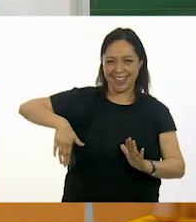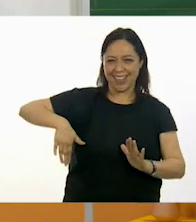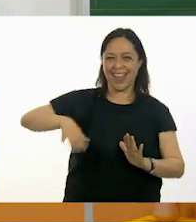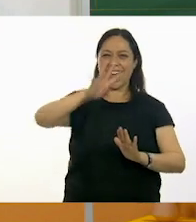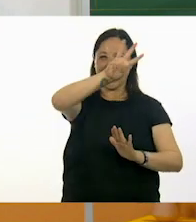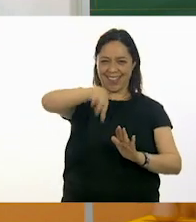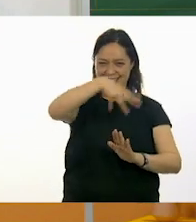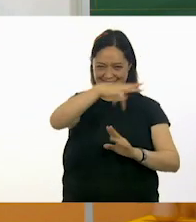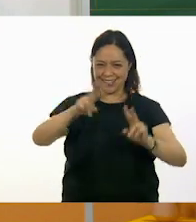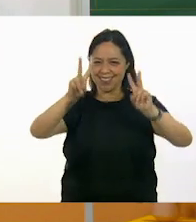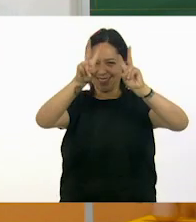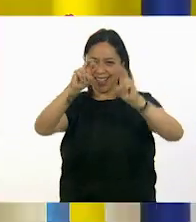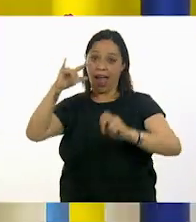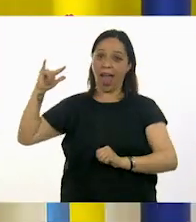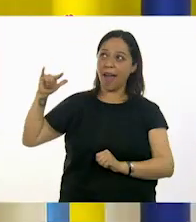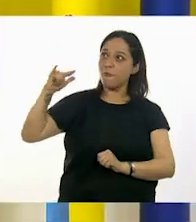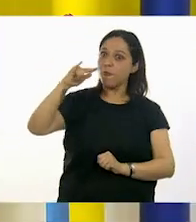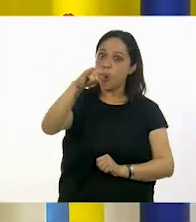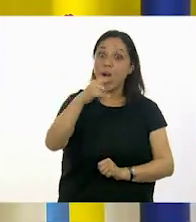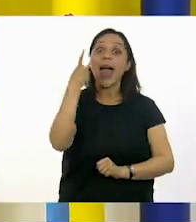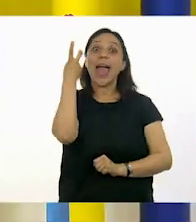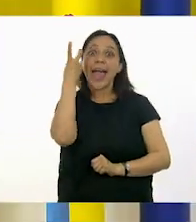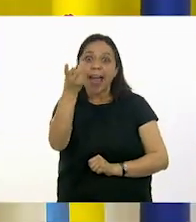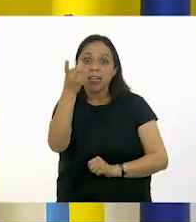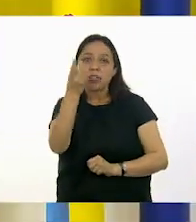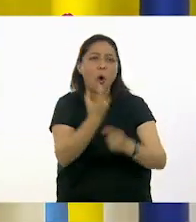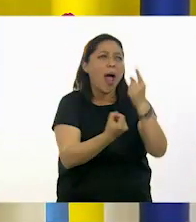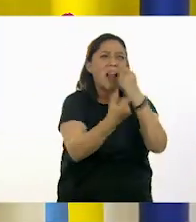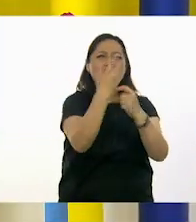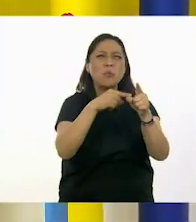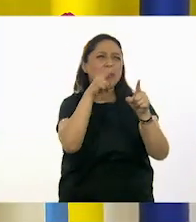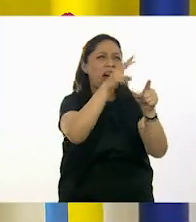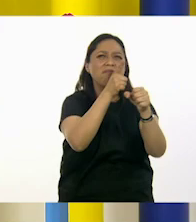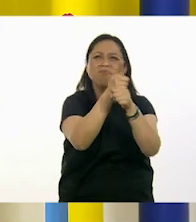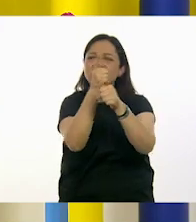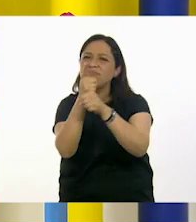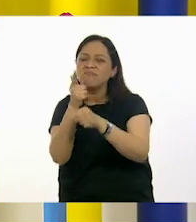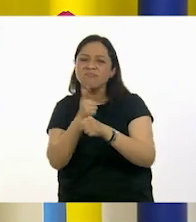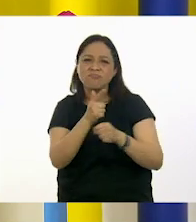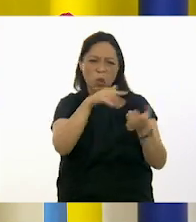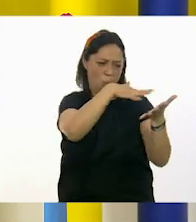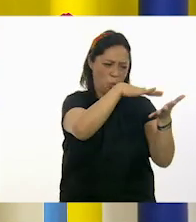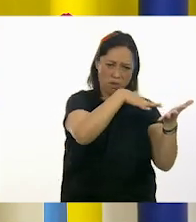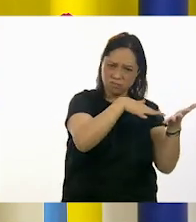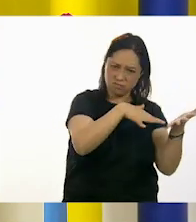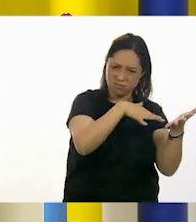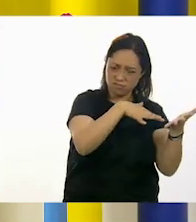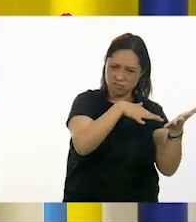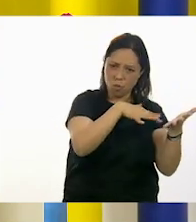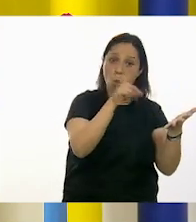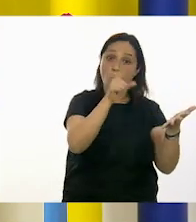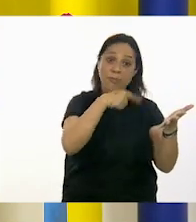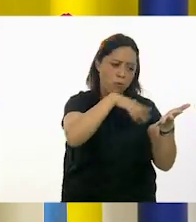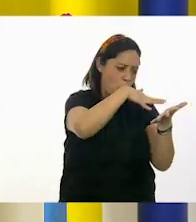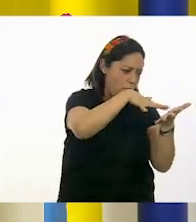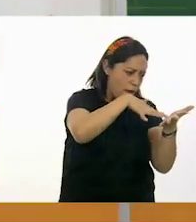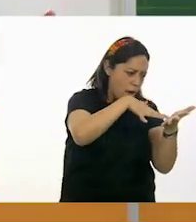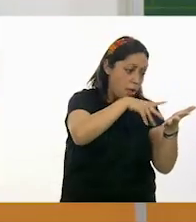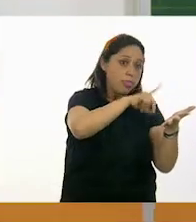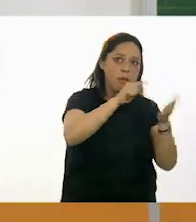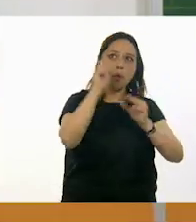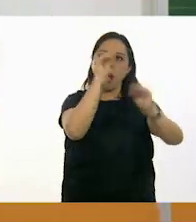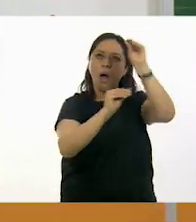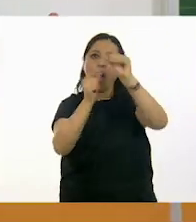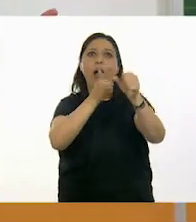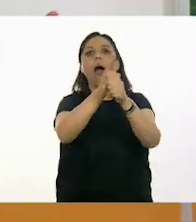de los aviones. Exacto, que tenía información escondida que no nos representaba de forma escrita y lo pudimos saber solamente observando los datos.